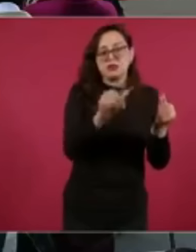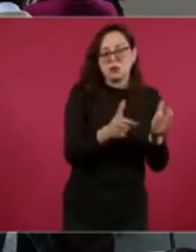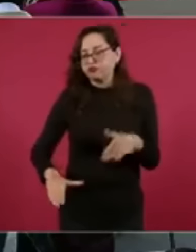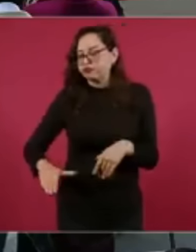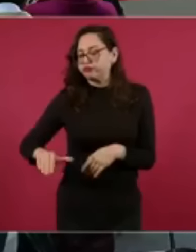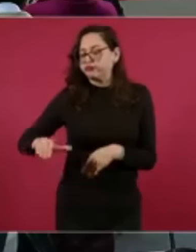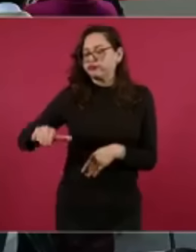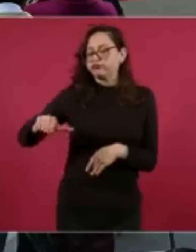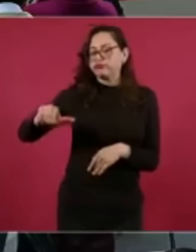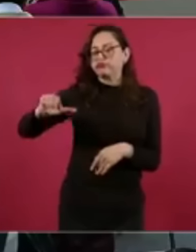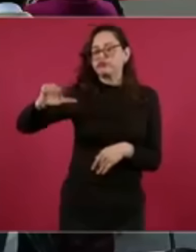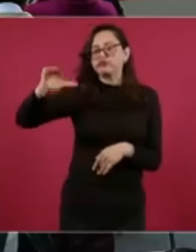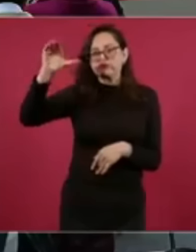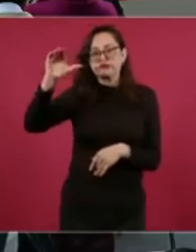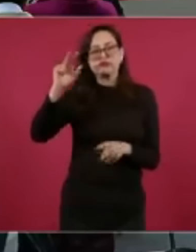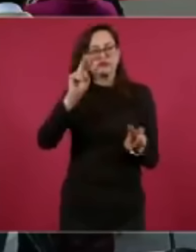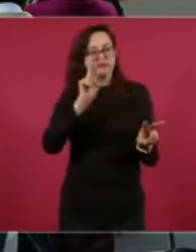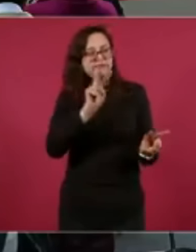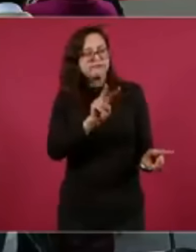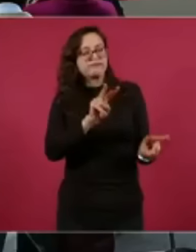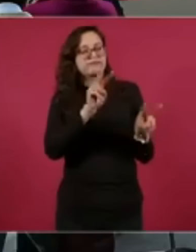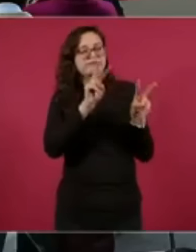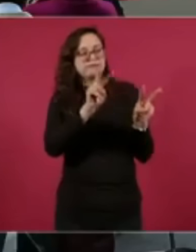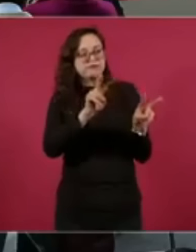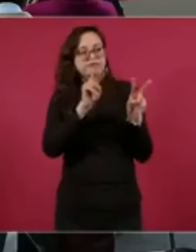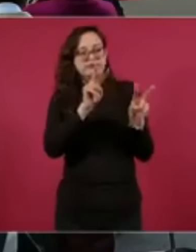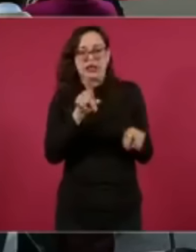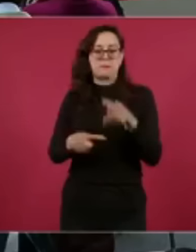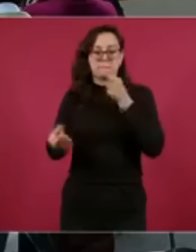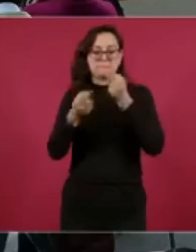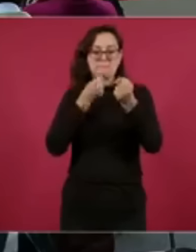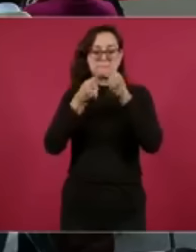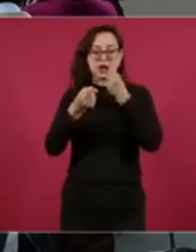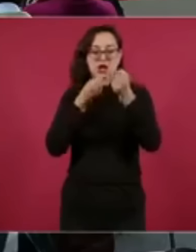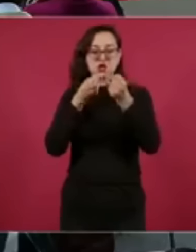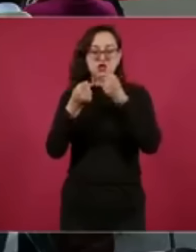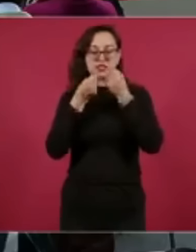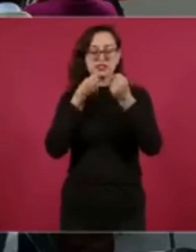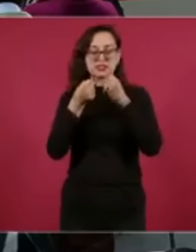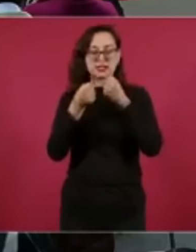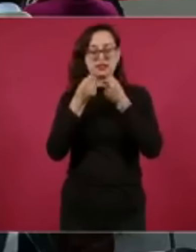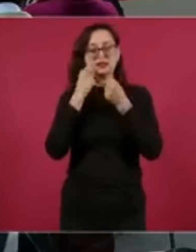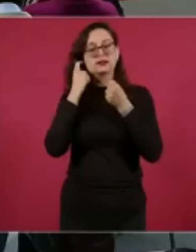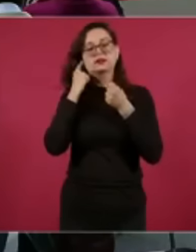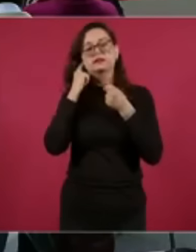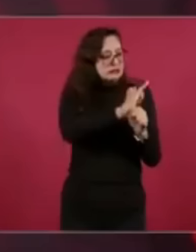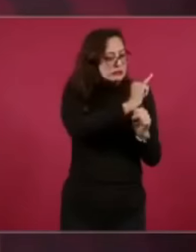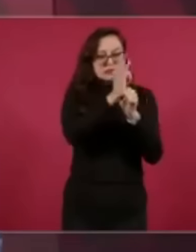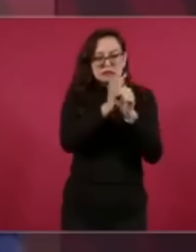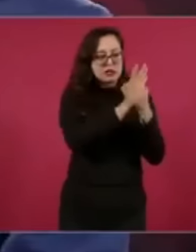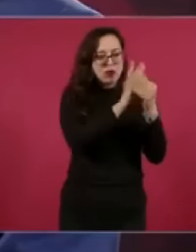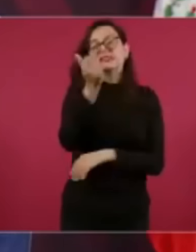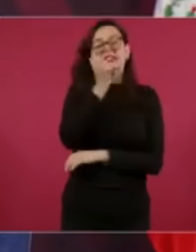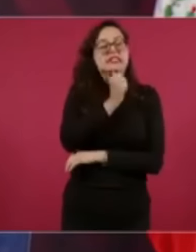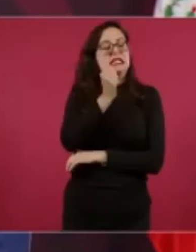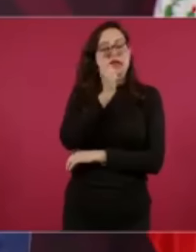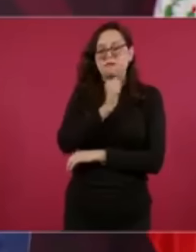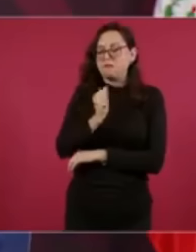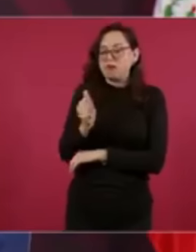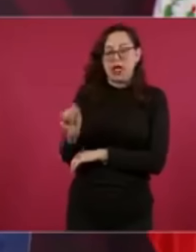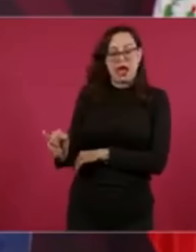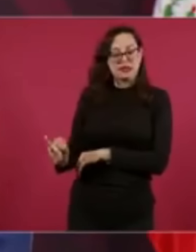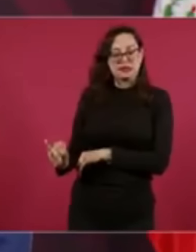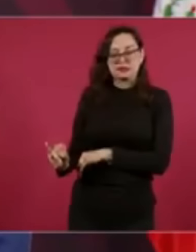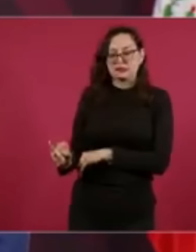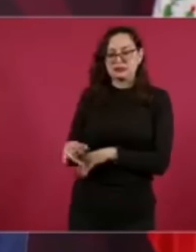a ejercer el oficio del periodismo y vivía en los archivos.